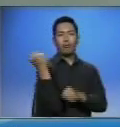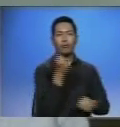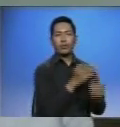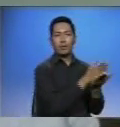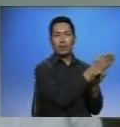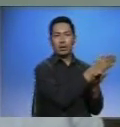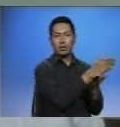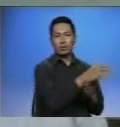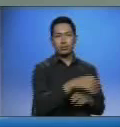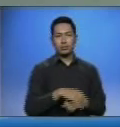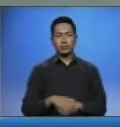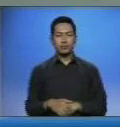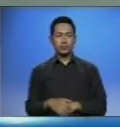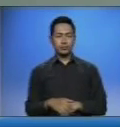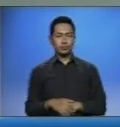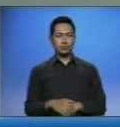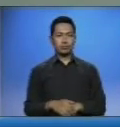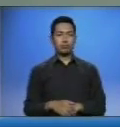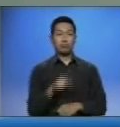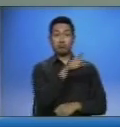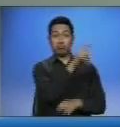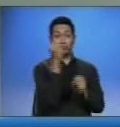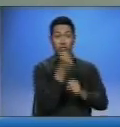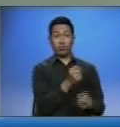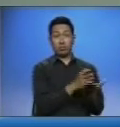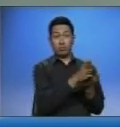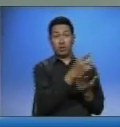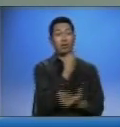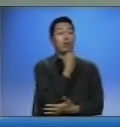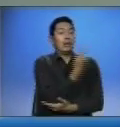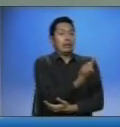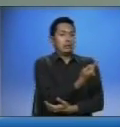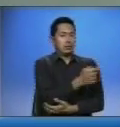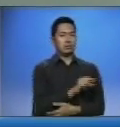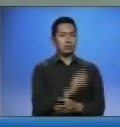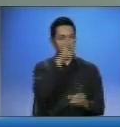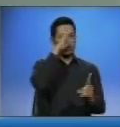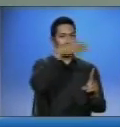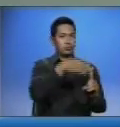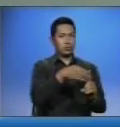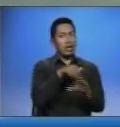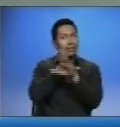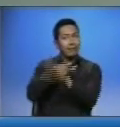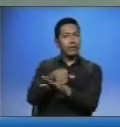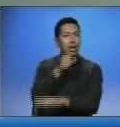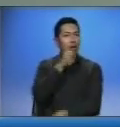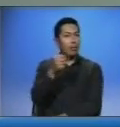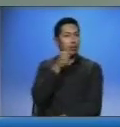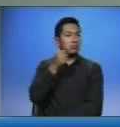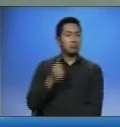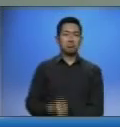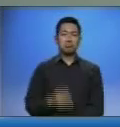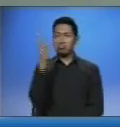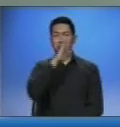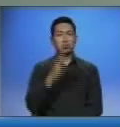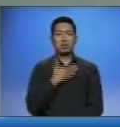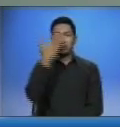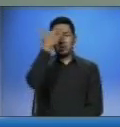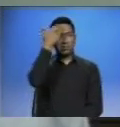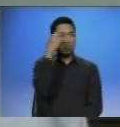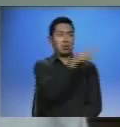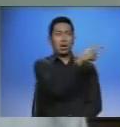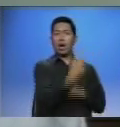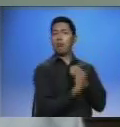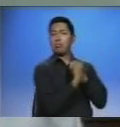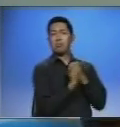Fundamedios dice que uno de sus papeles es defender a los periodistas. Nunca hemos sabido que un periodista, que un